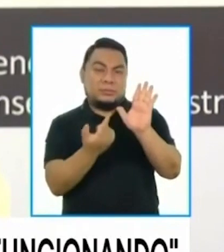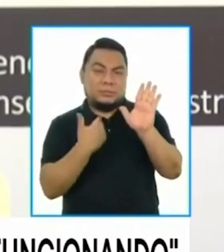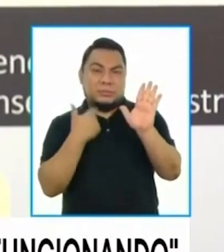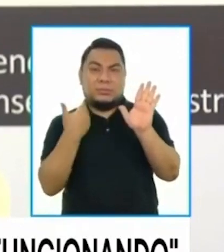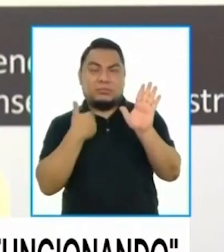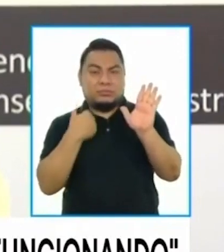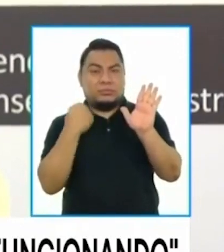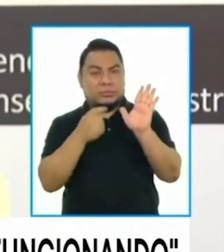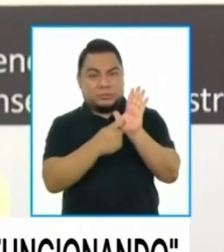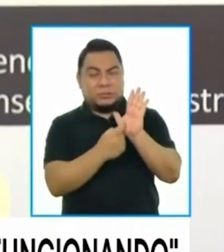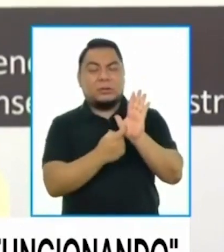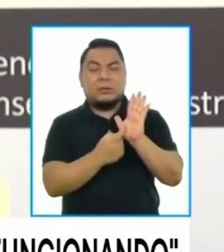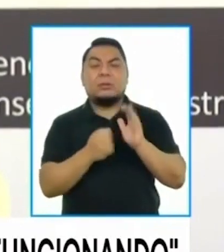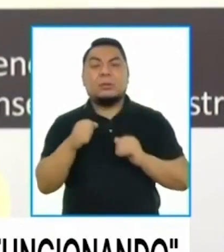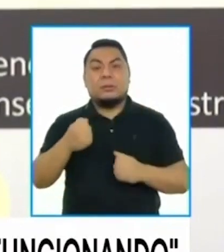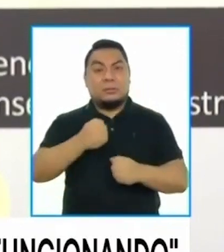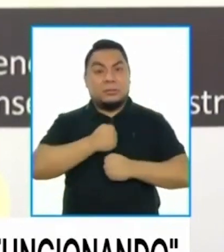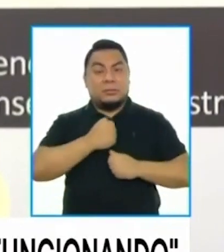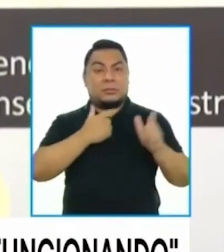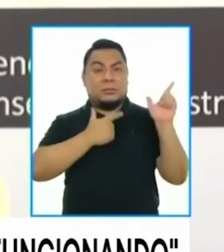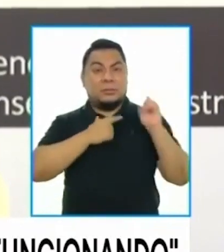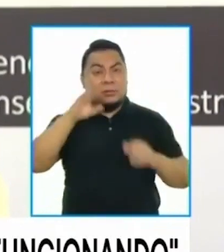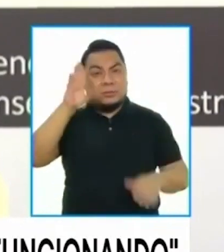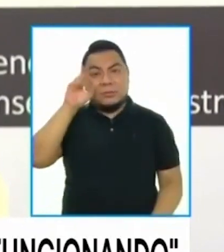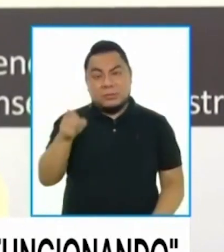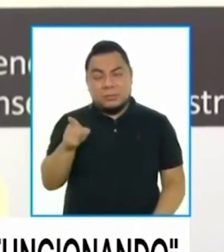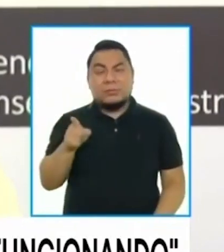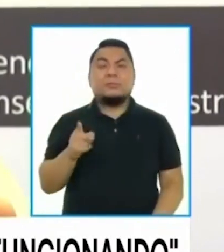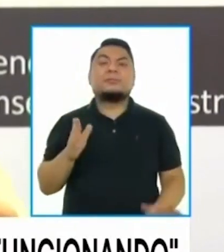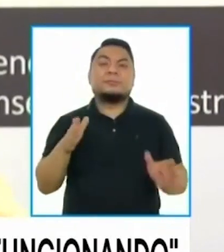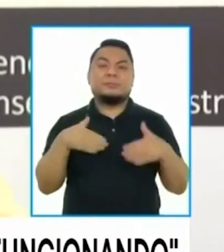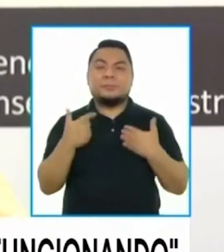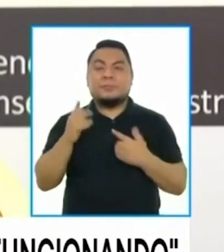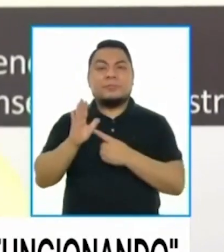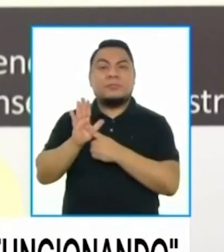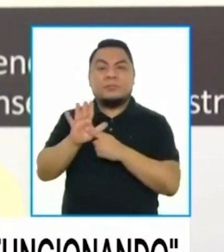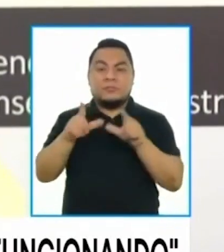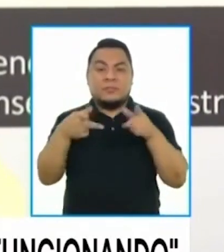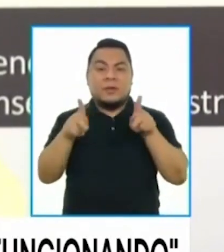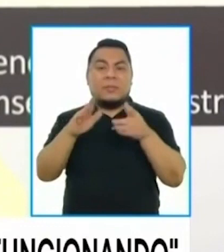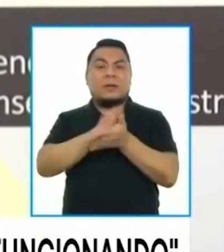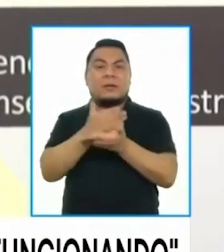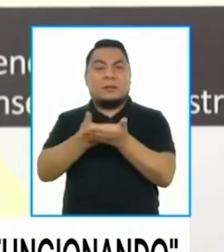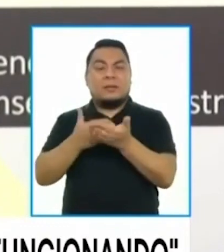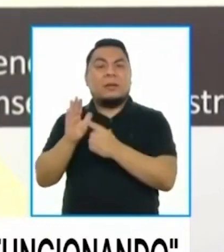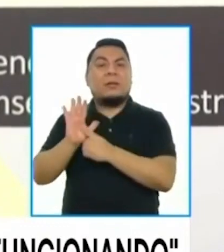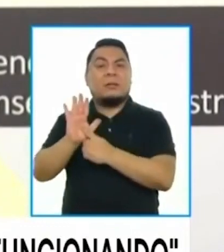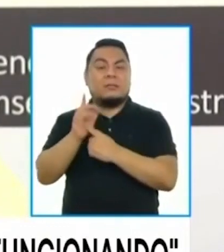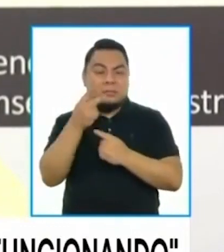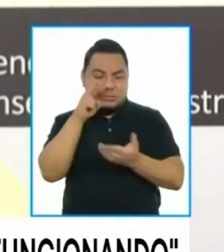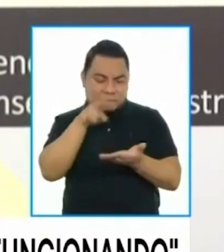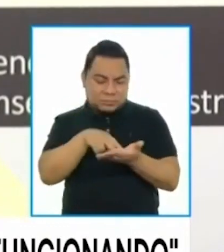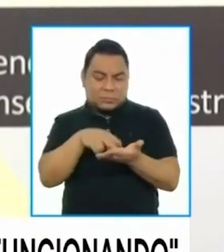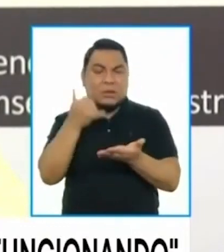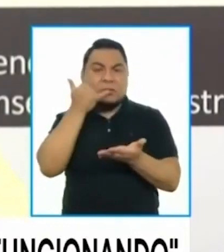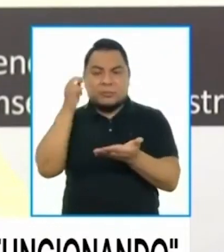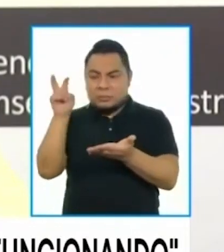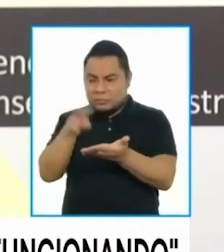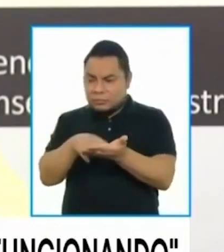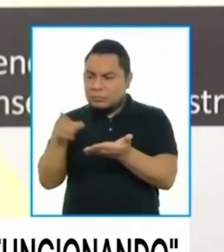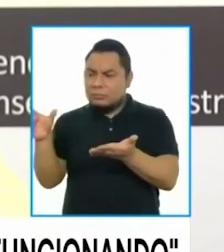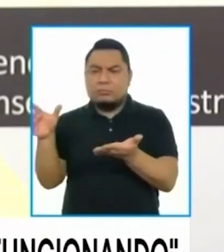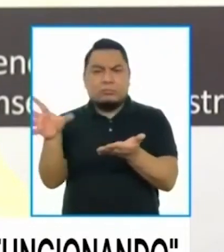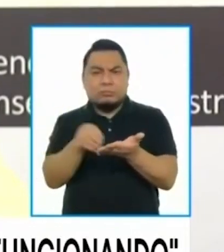Como ustedes recordarán, nuestras Fuerzas Armadas y policiales pueden, uno le muestra el pase y ellos pueden acceder en su dispositivo de teléfono